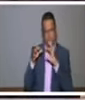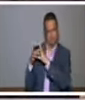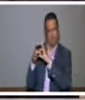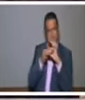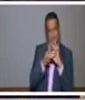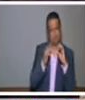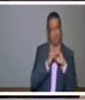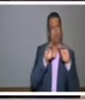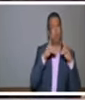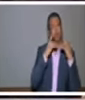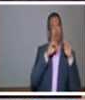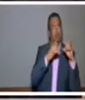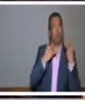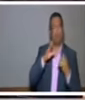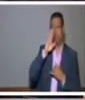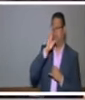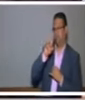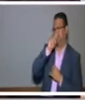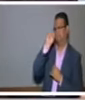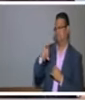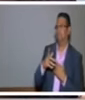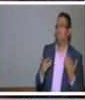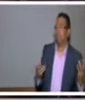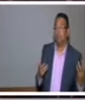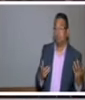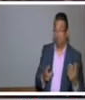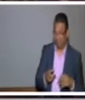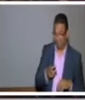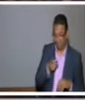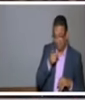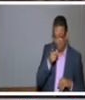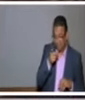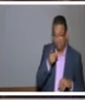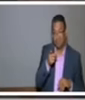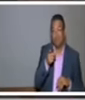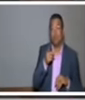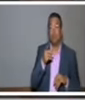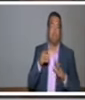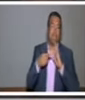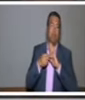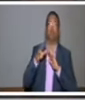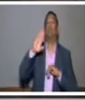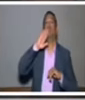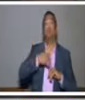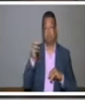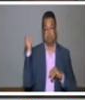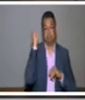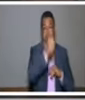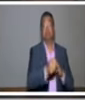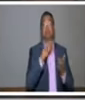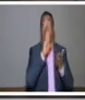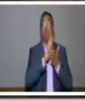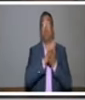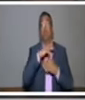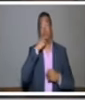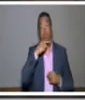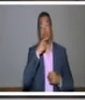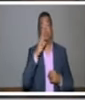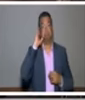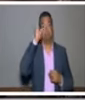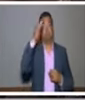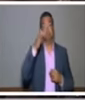de Educación. Mi pregunta específica es, ¿usted enviaría a su hija a la escuela pública con la que usted